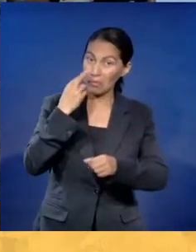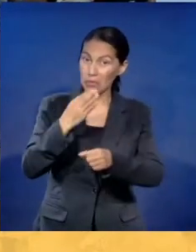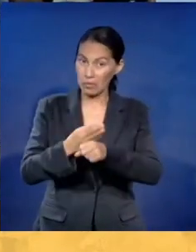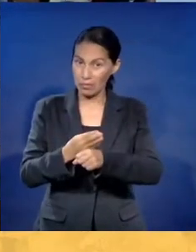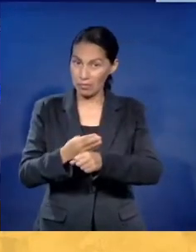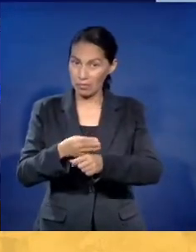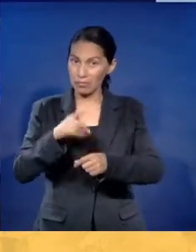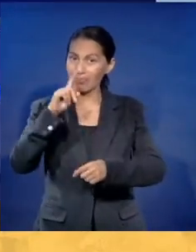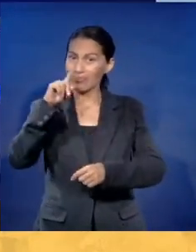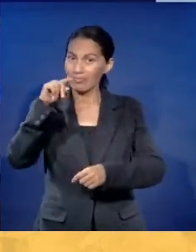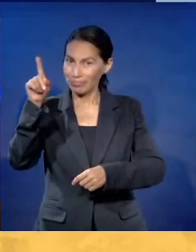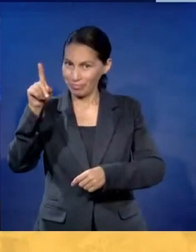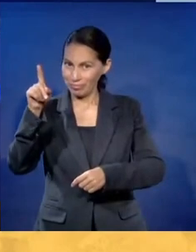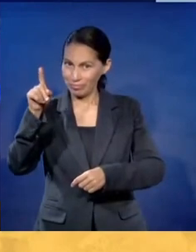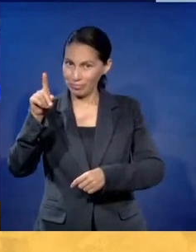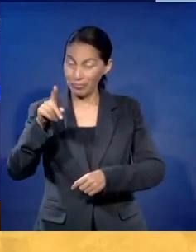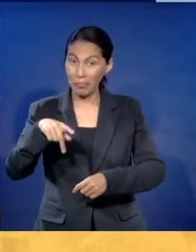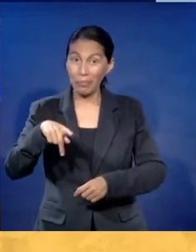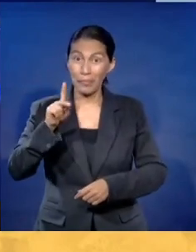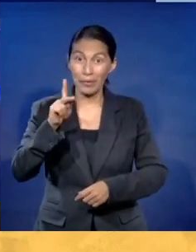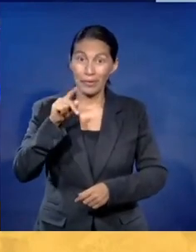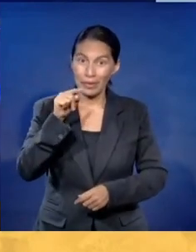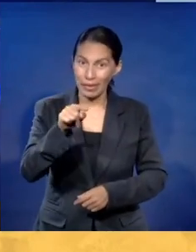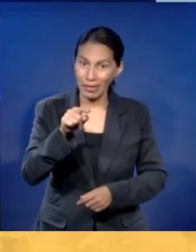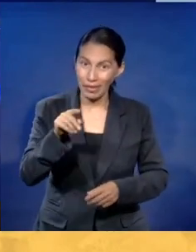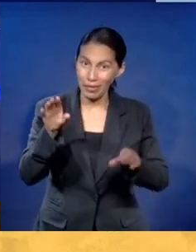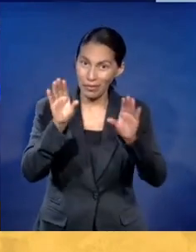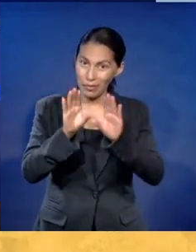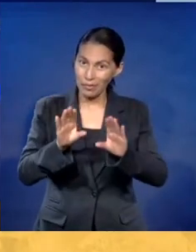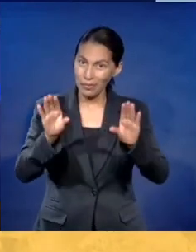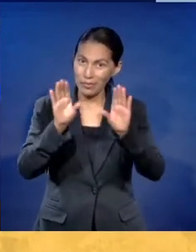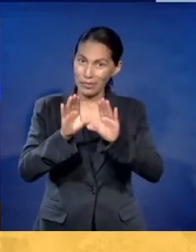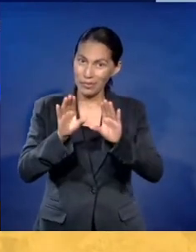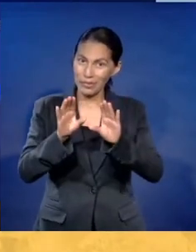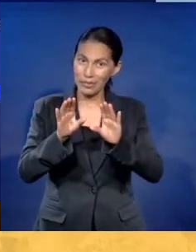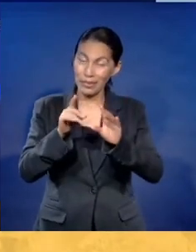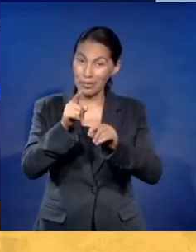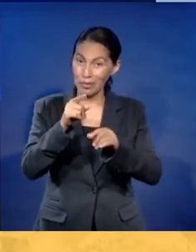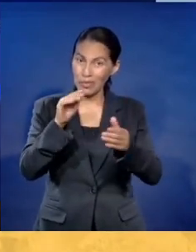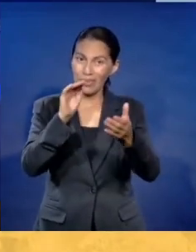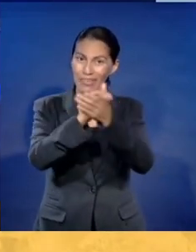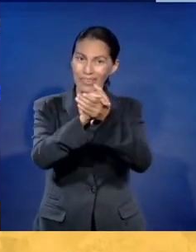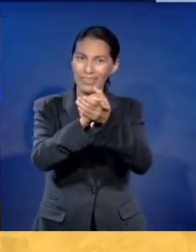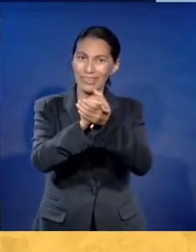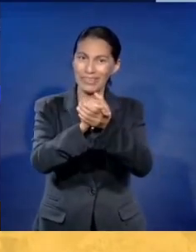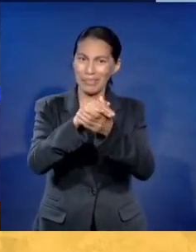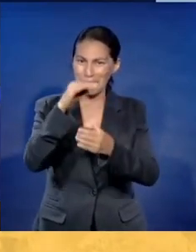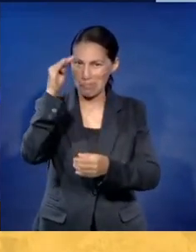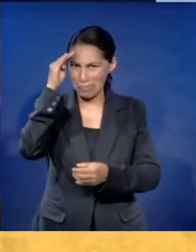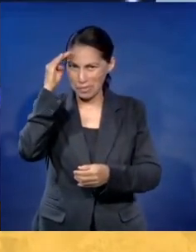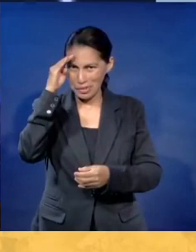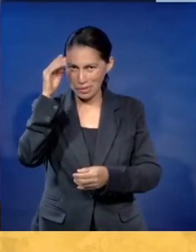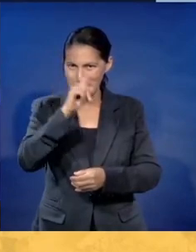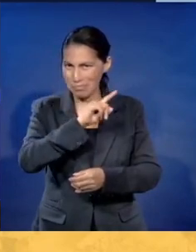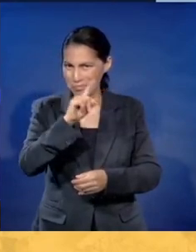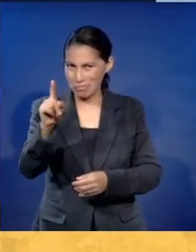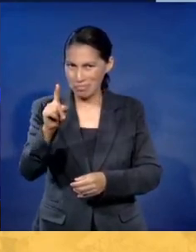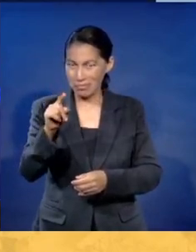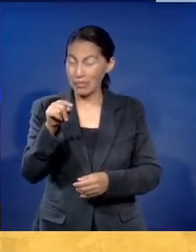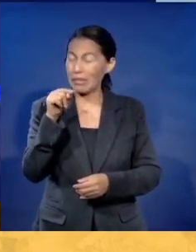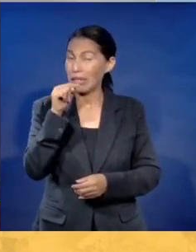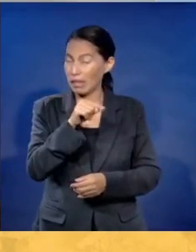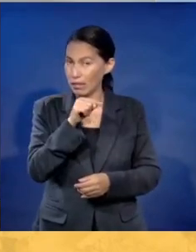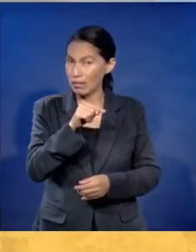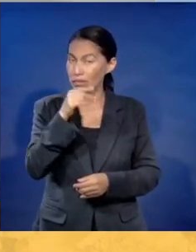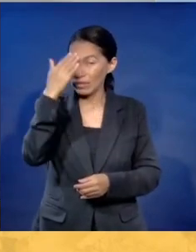pero si el muchacho comporta cásate sin pensarlo porque ellos saben